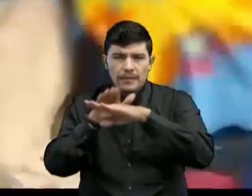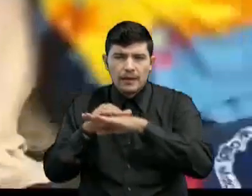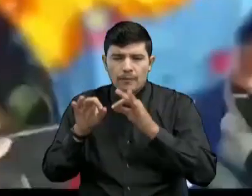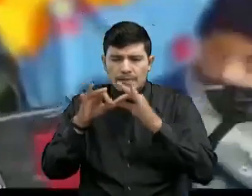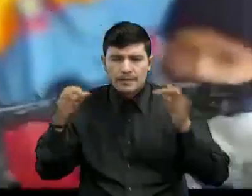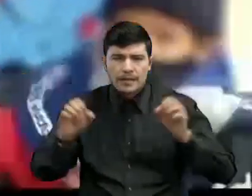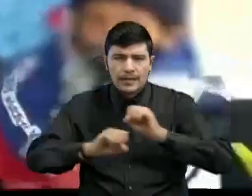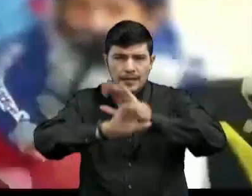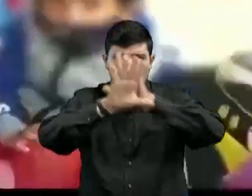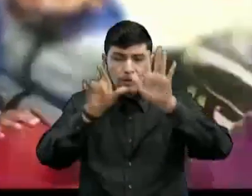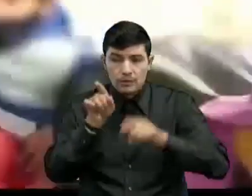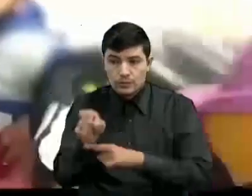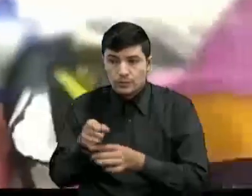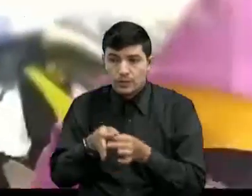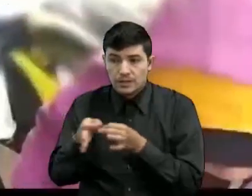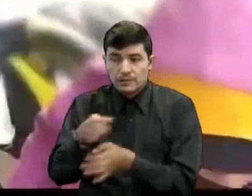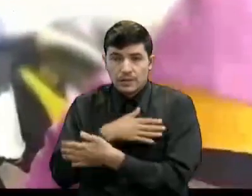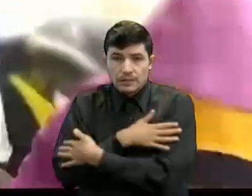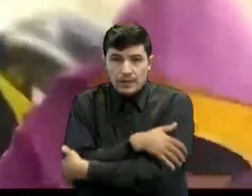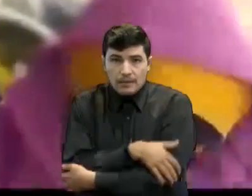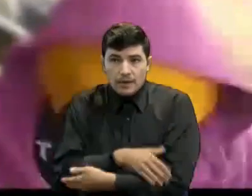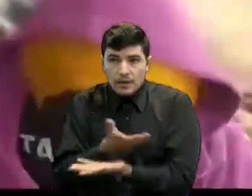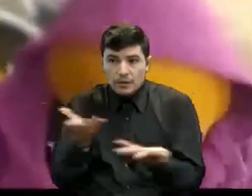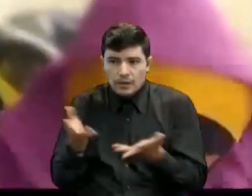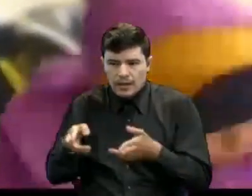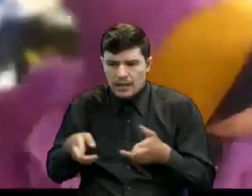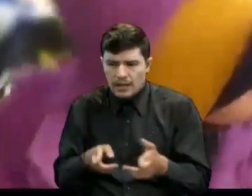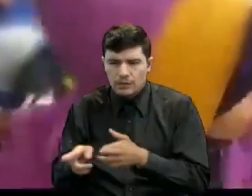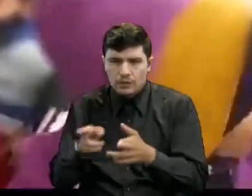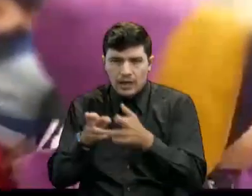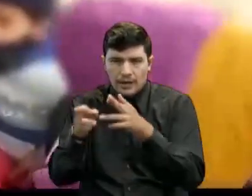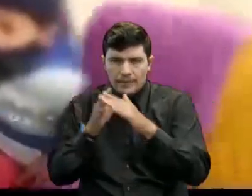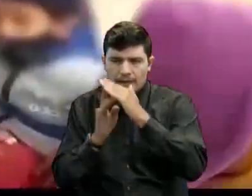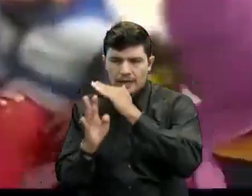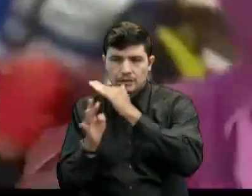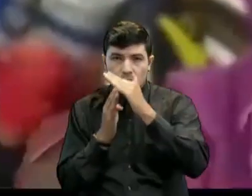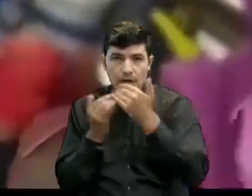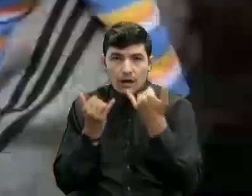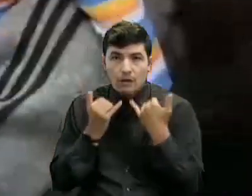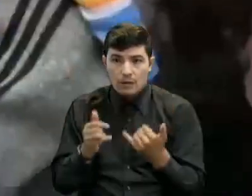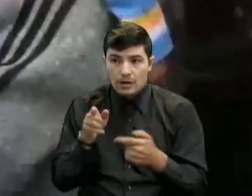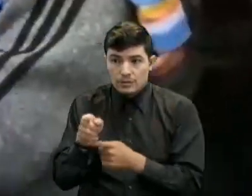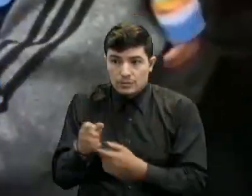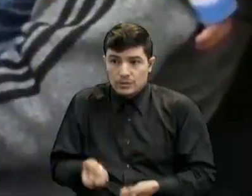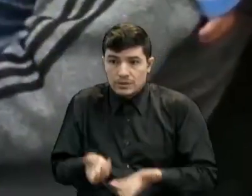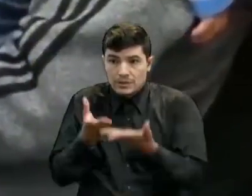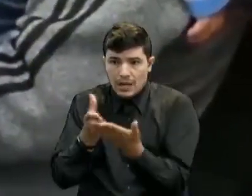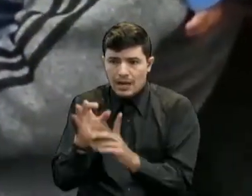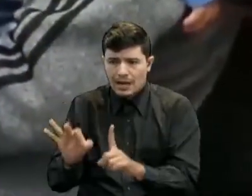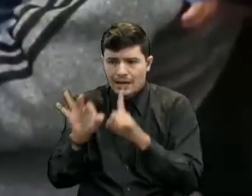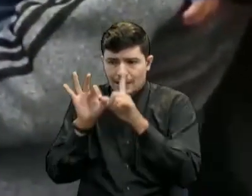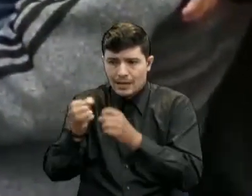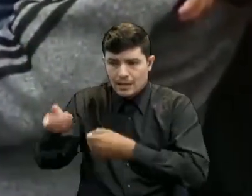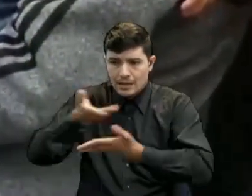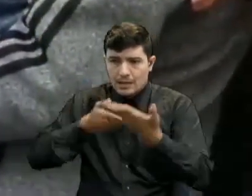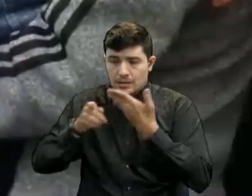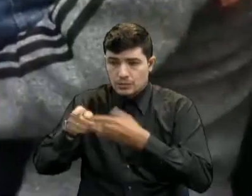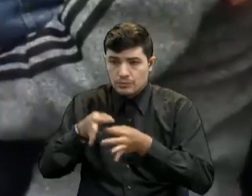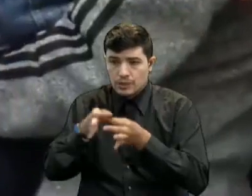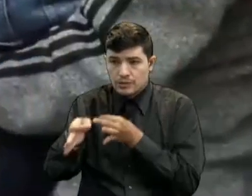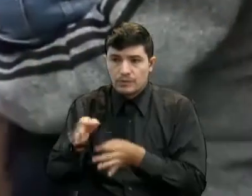migrantes. Pamplona está ubicada en la ruta de la migración y se le van a ofrecer todas las garantías para que sea un